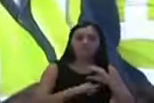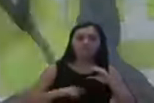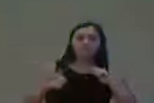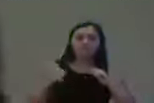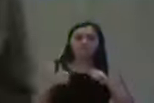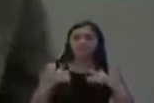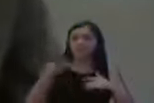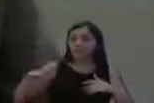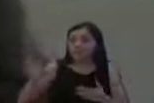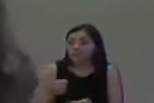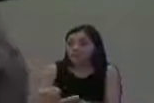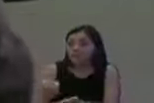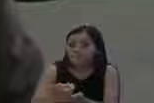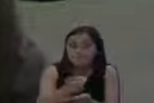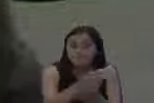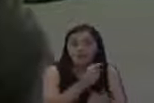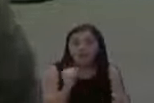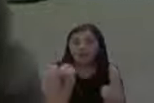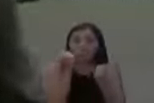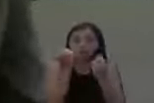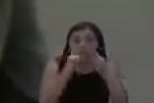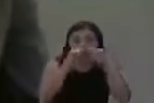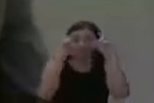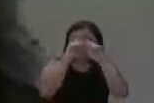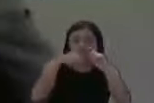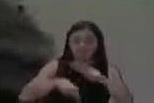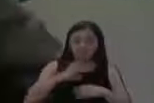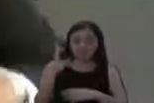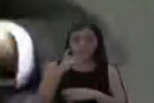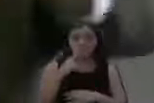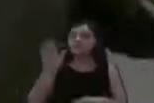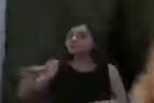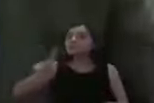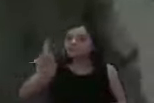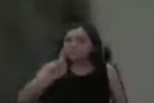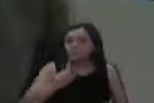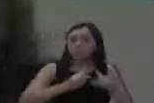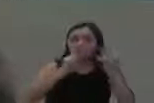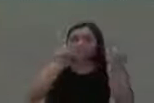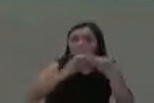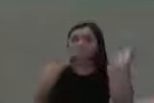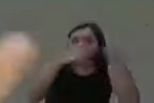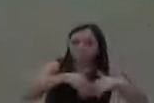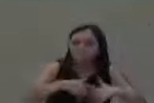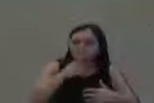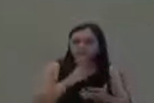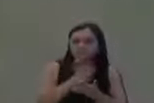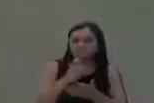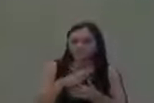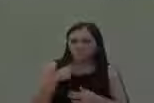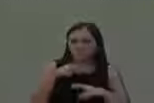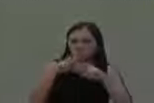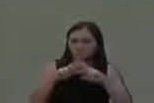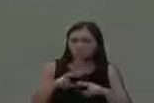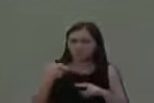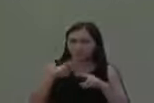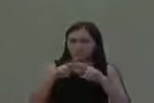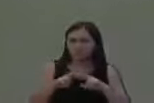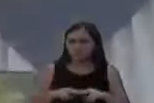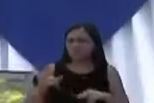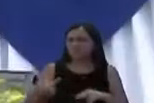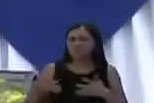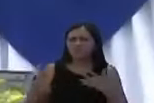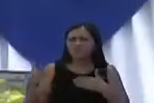la asustan a los empresarios tunguragua entonces que sus empresas van a pagar Estuve chequeando el promedio de